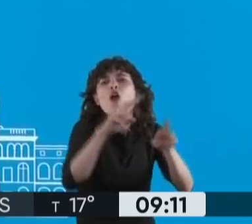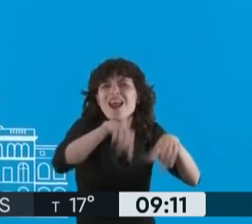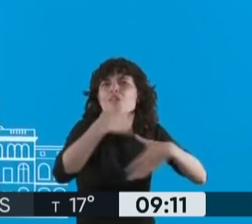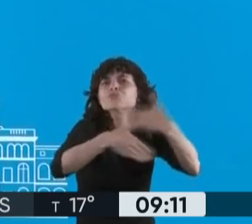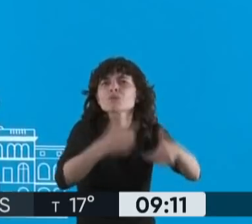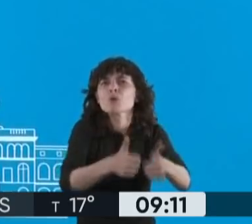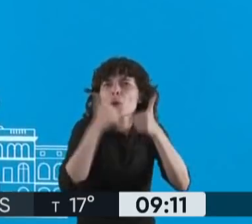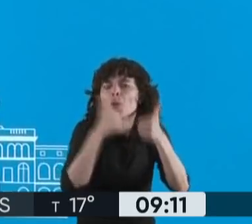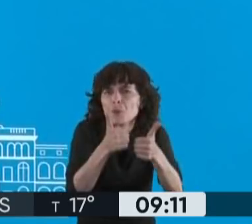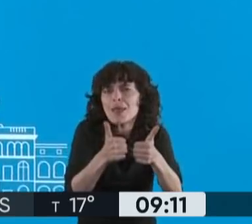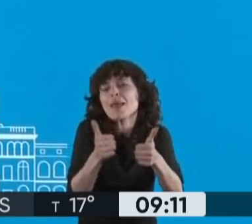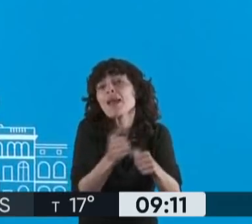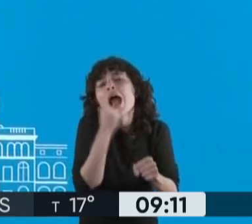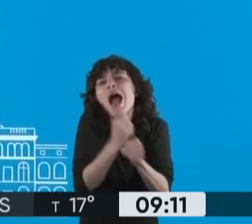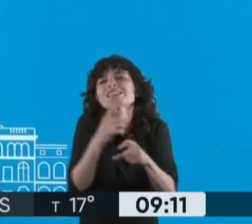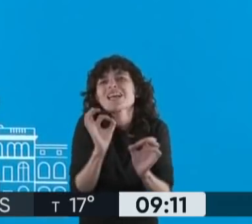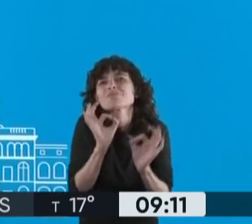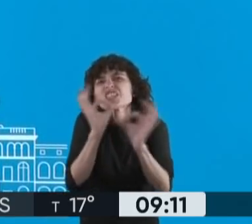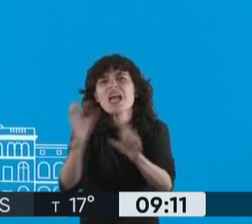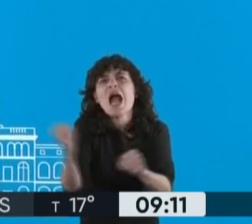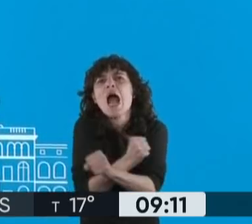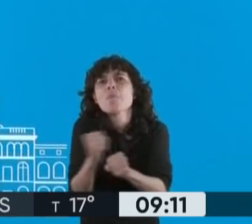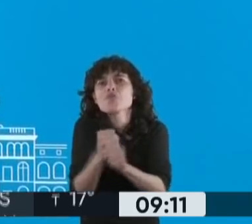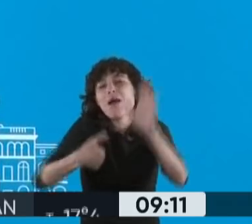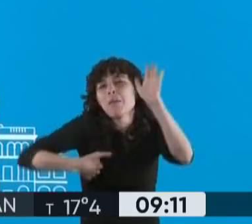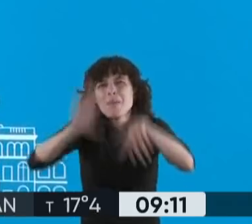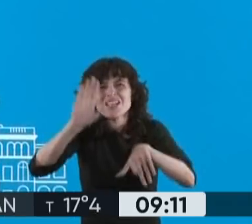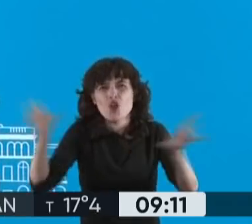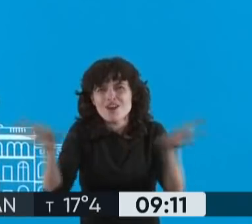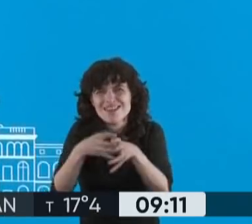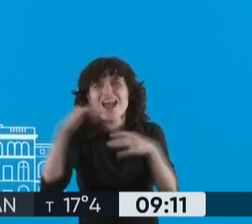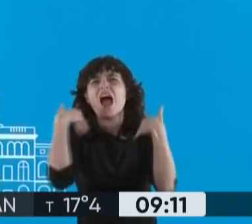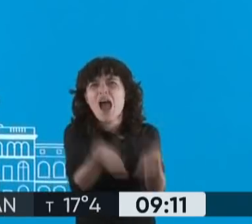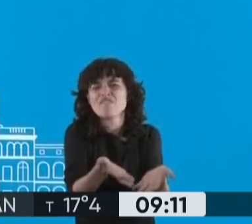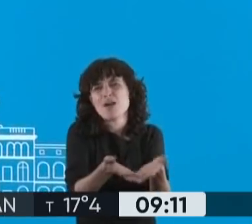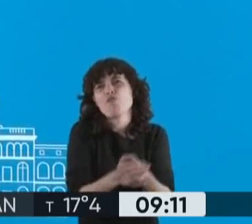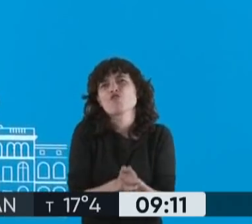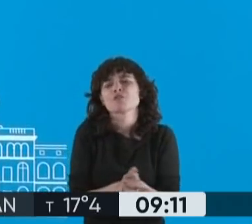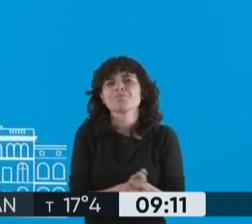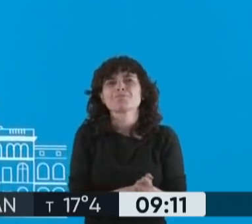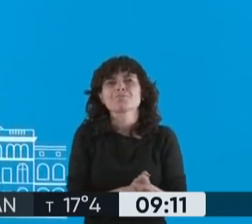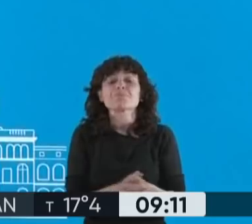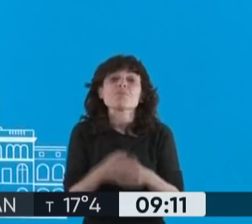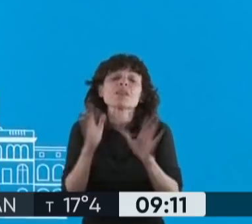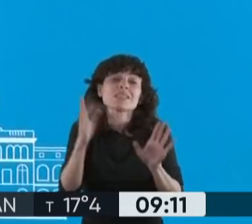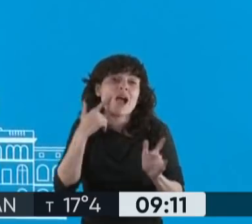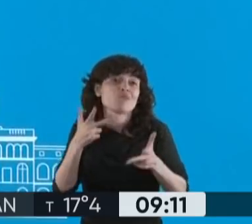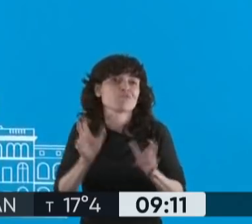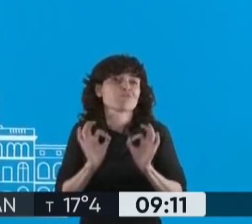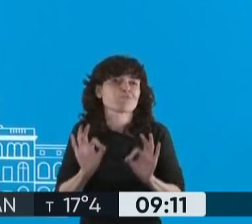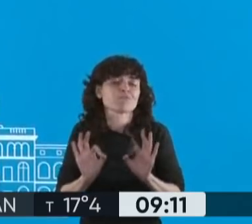la mejor aprobación posible con la mejor mayoría y el mayor consenso. Así que dicho